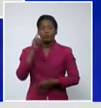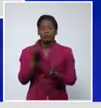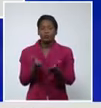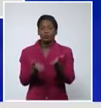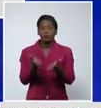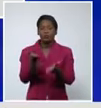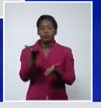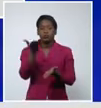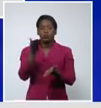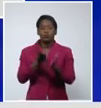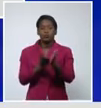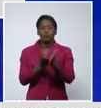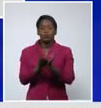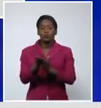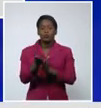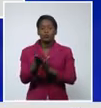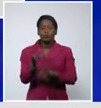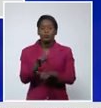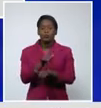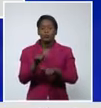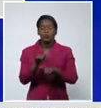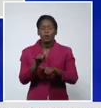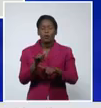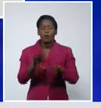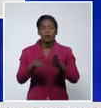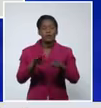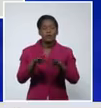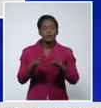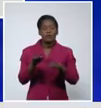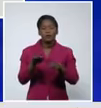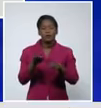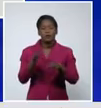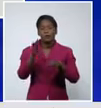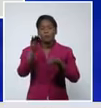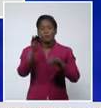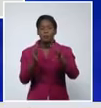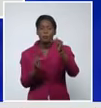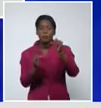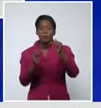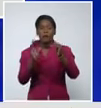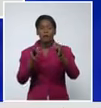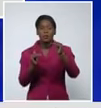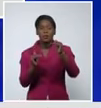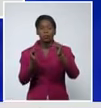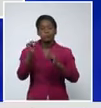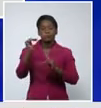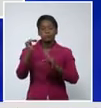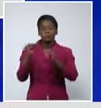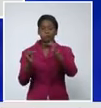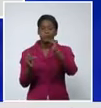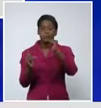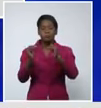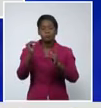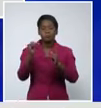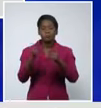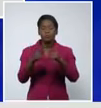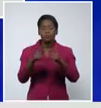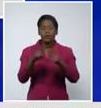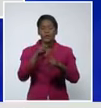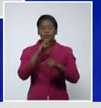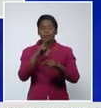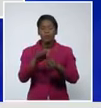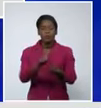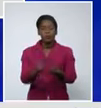Ustedes ven que en determinado momento hay días que disminuye, pero realmente no se logra una